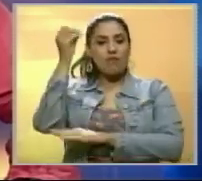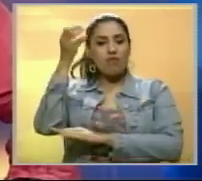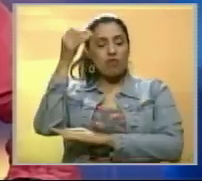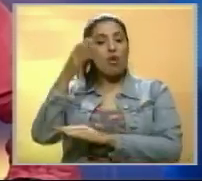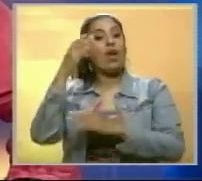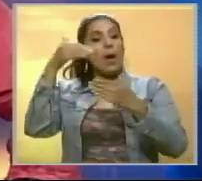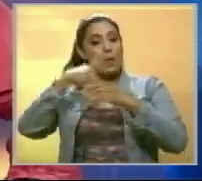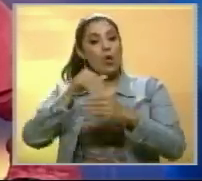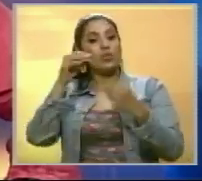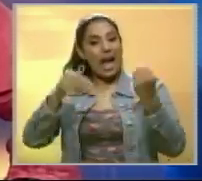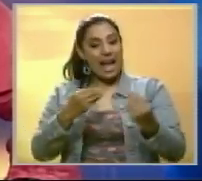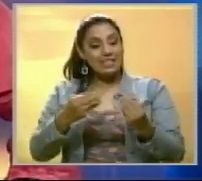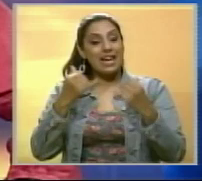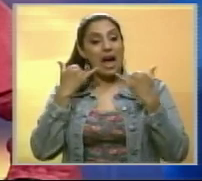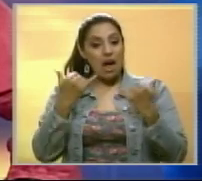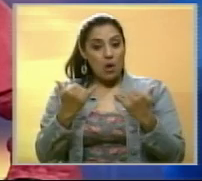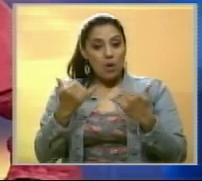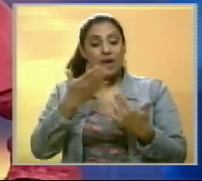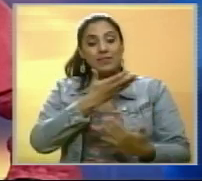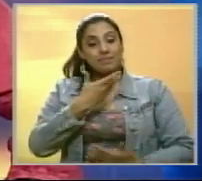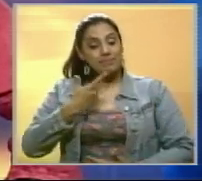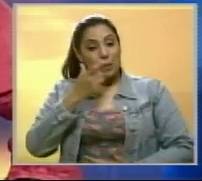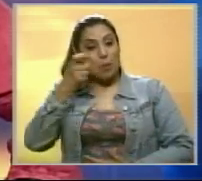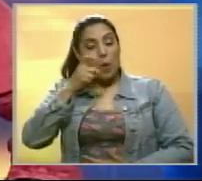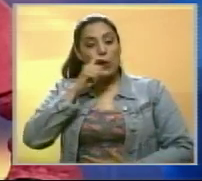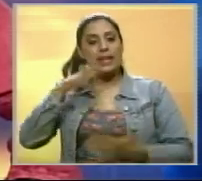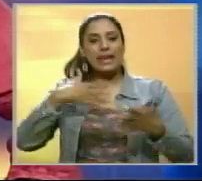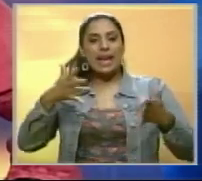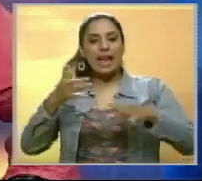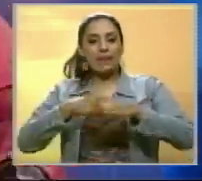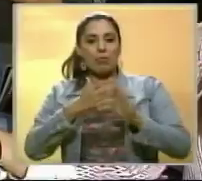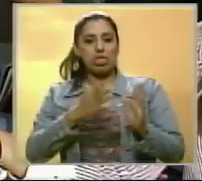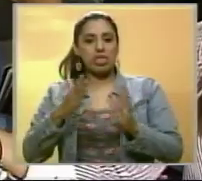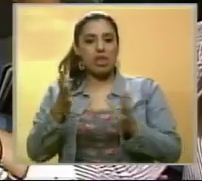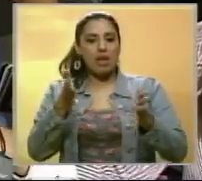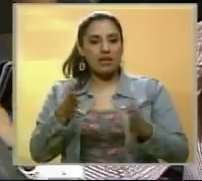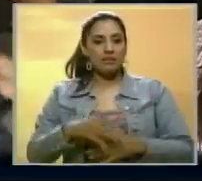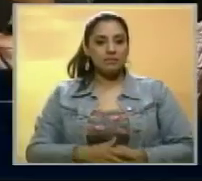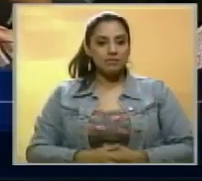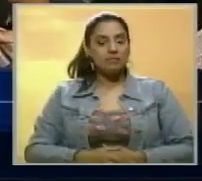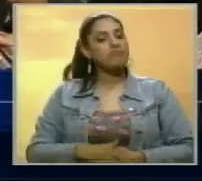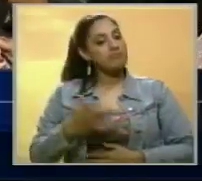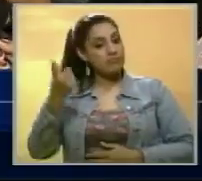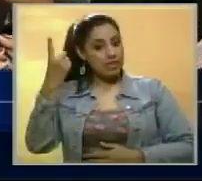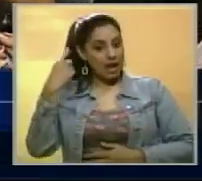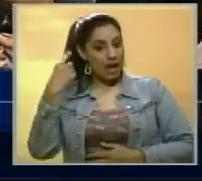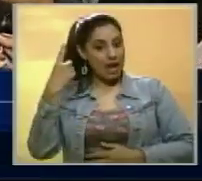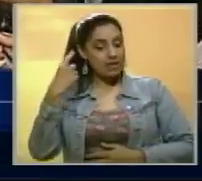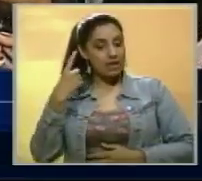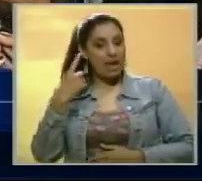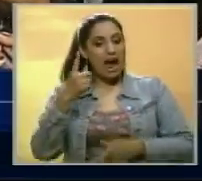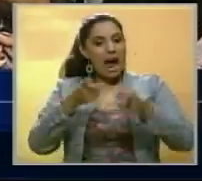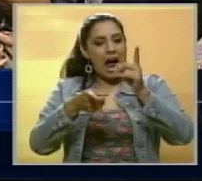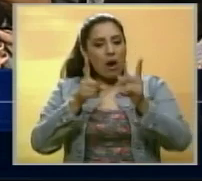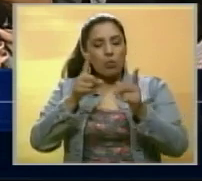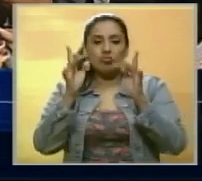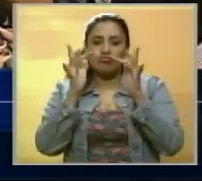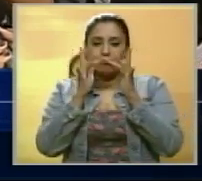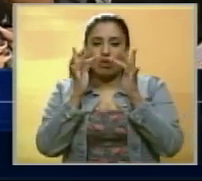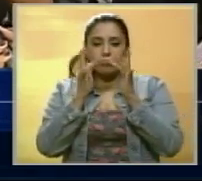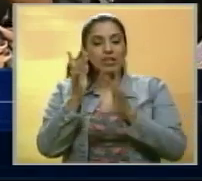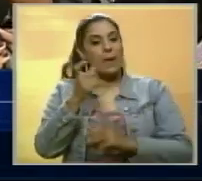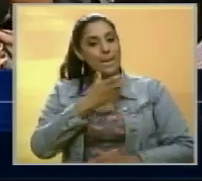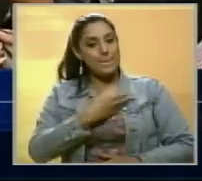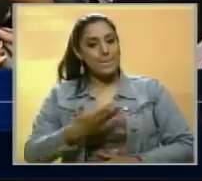Revocatorio Va. Considera que el ejecutivo solo busca ganar tiempo. Desde ayer hubo algunos contactos con